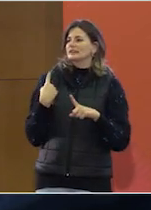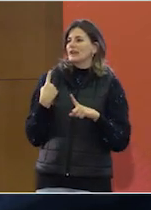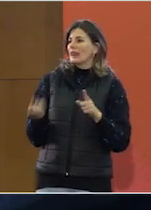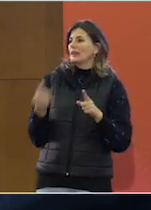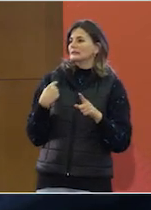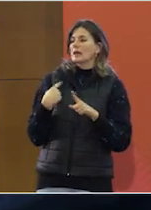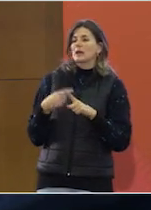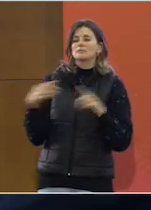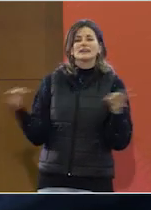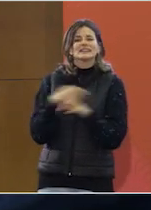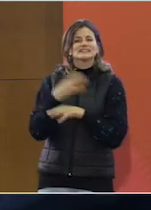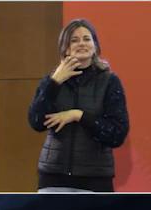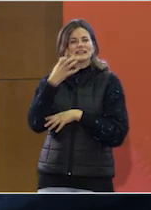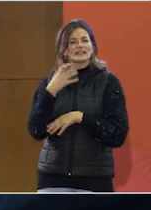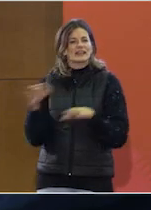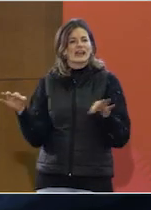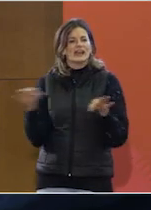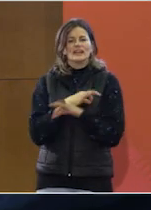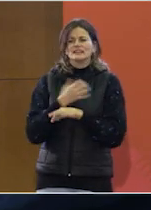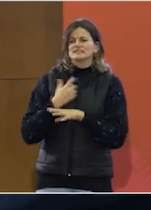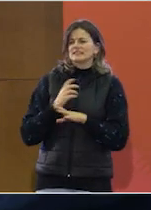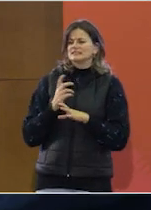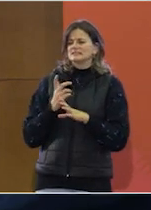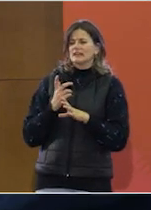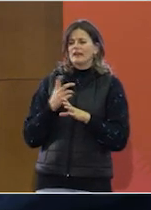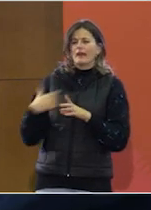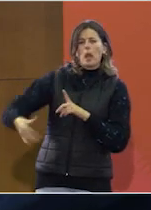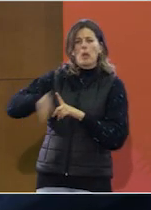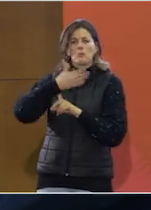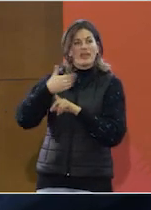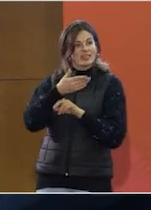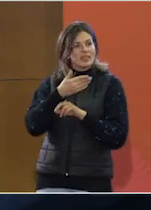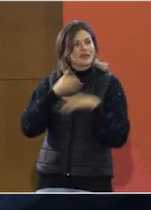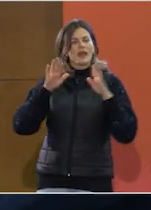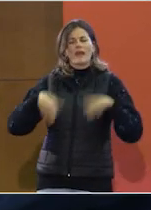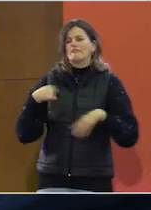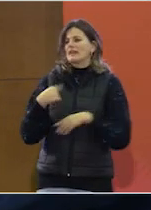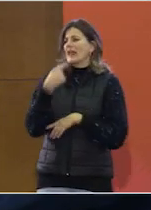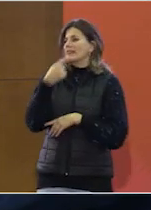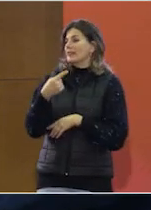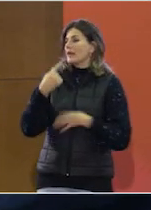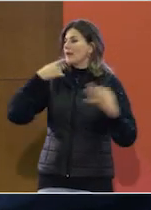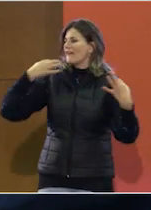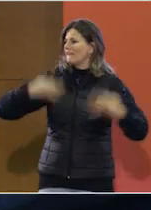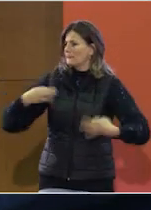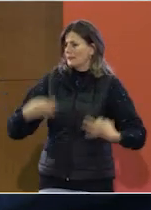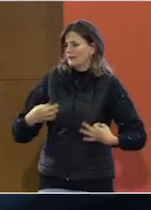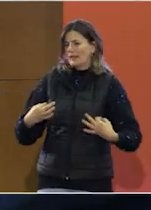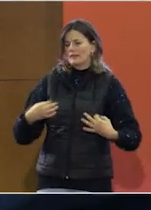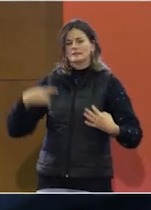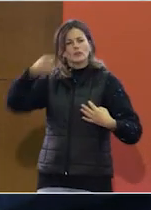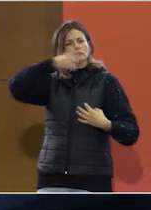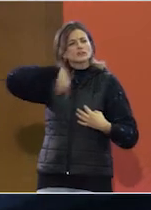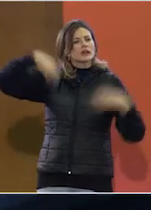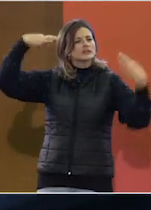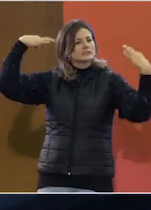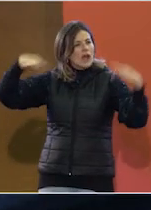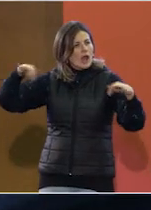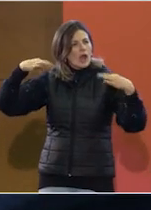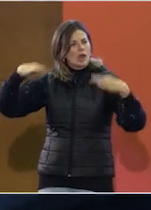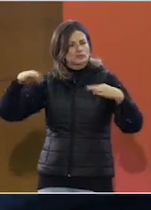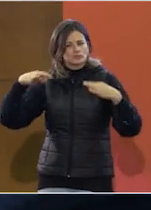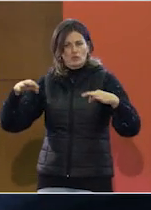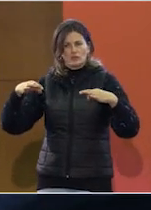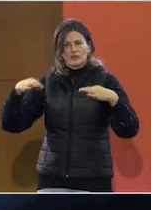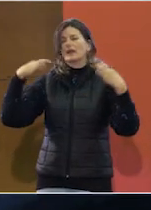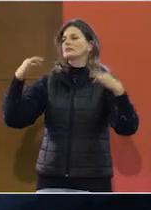sin gritar, sin levantar la voz, sin envolvernos en banderas, estamos diciendo la verdad y hemos sido los únicos que hemos